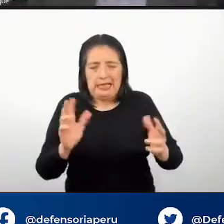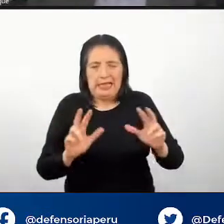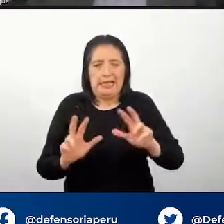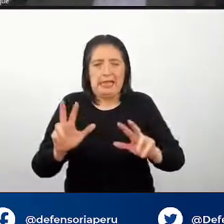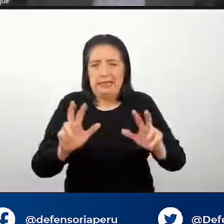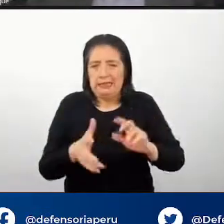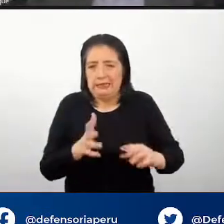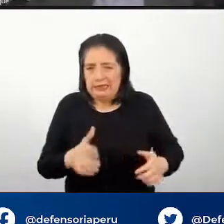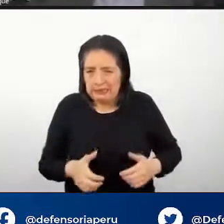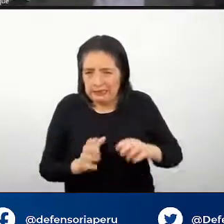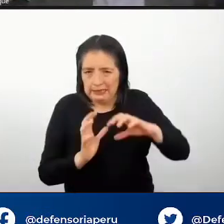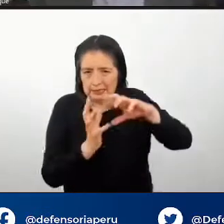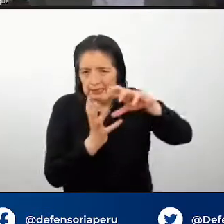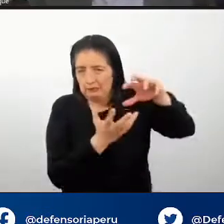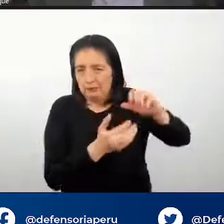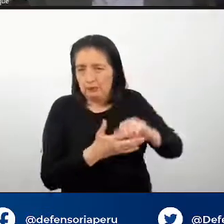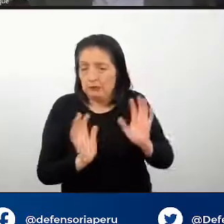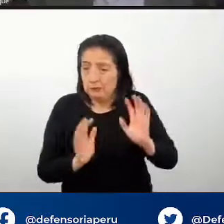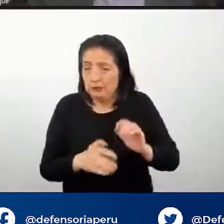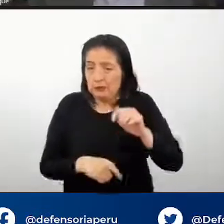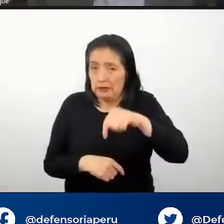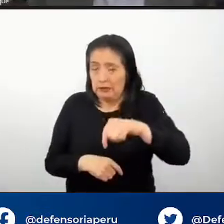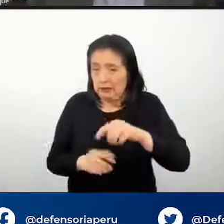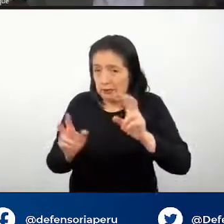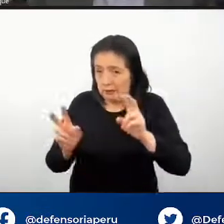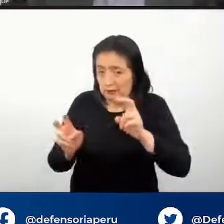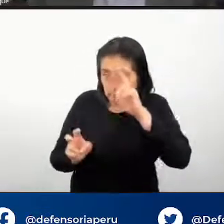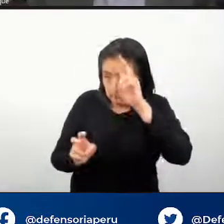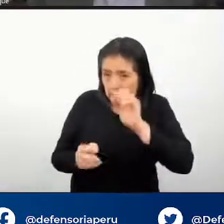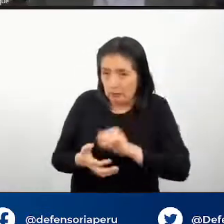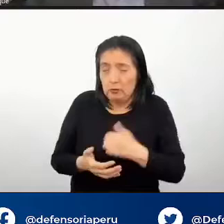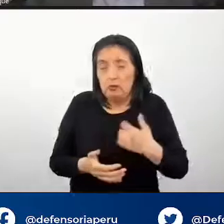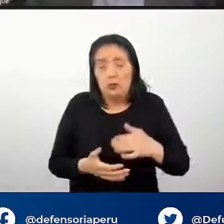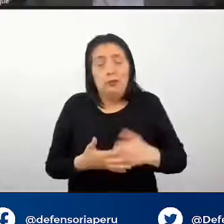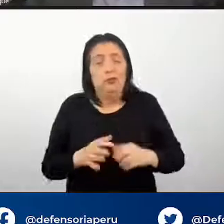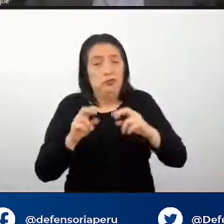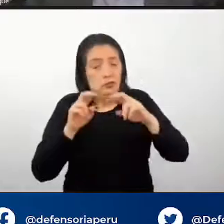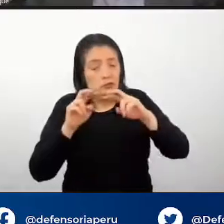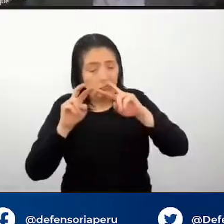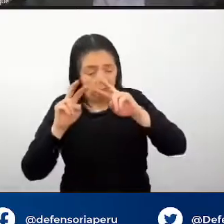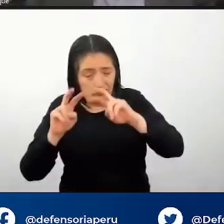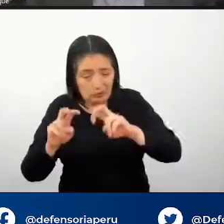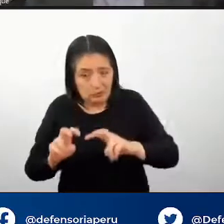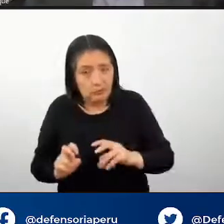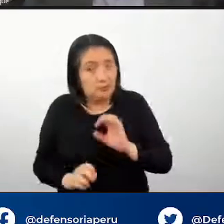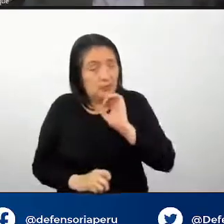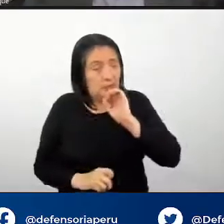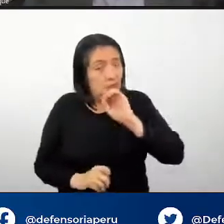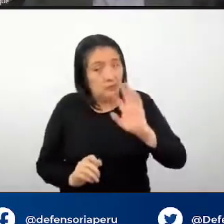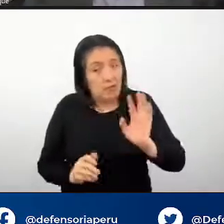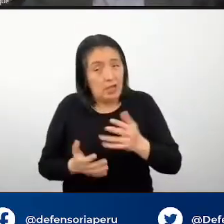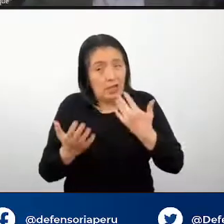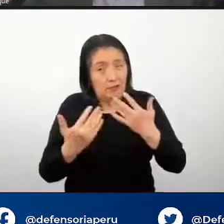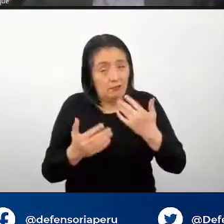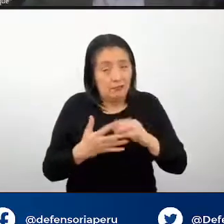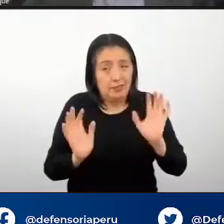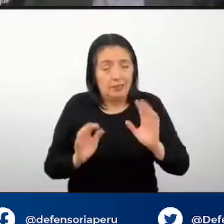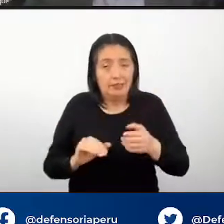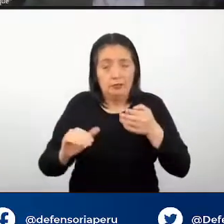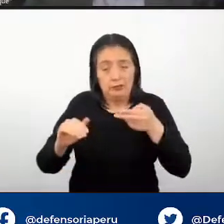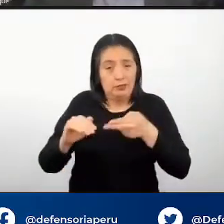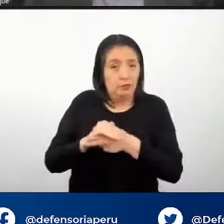el mundo. En relación al Perú, ha sido una radiografía, para no hablar de una